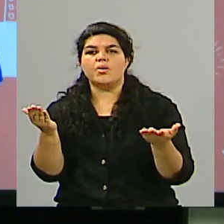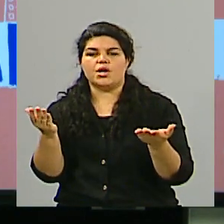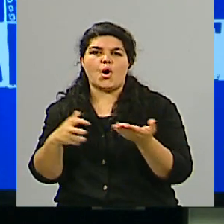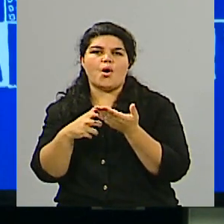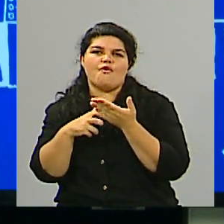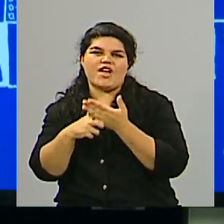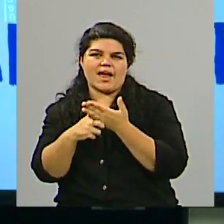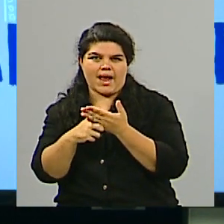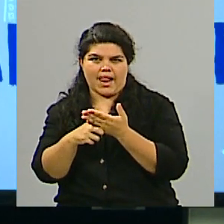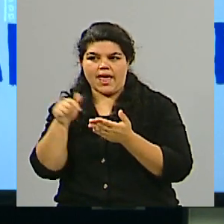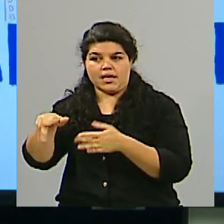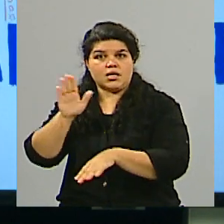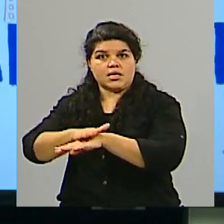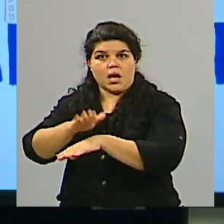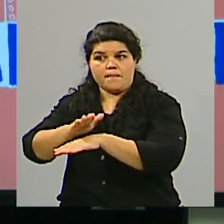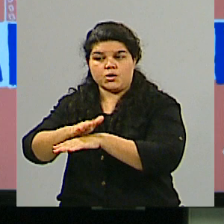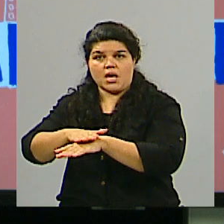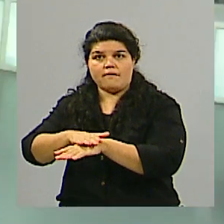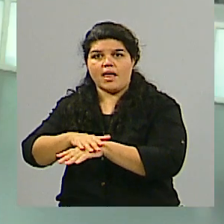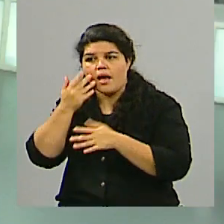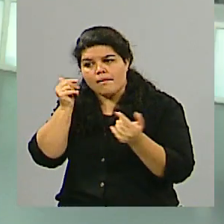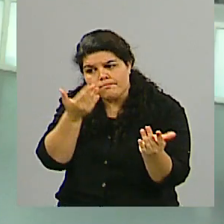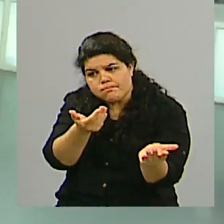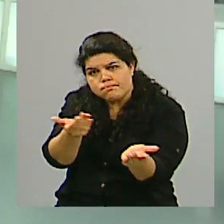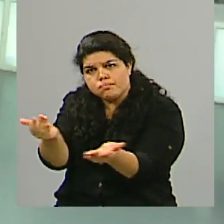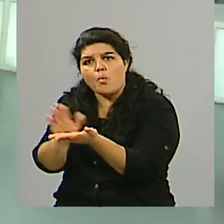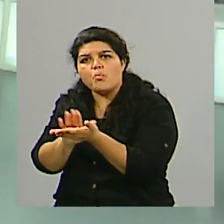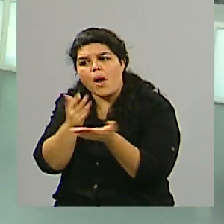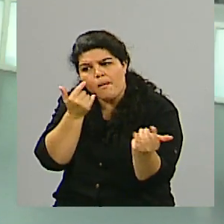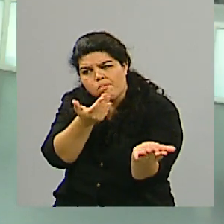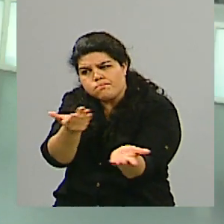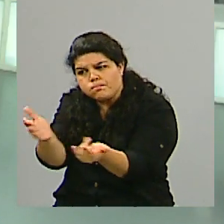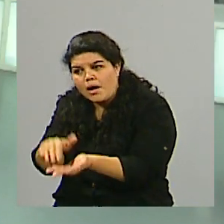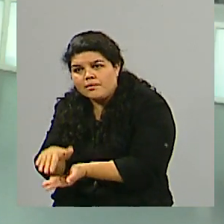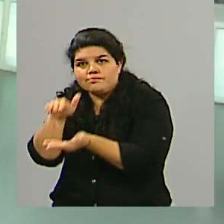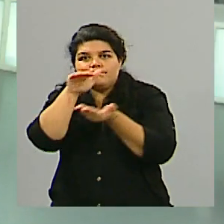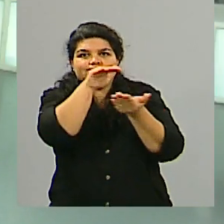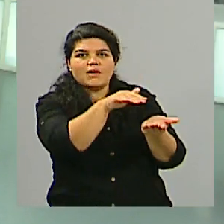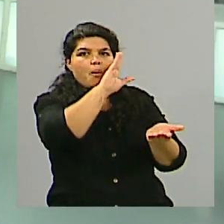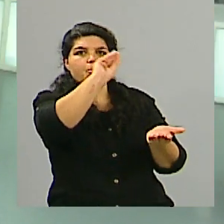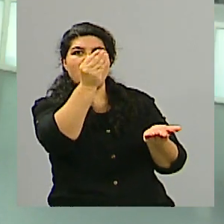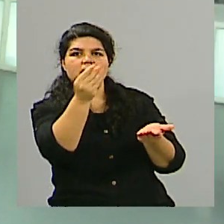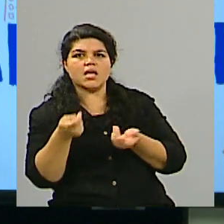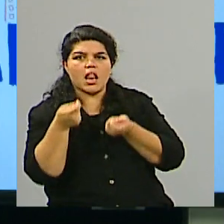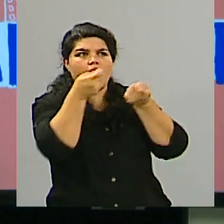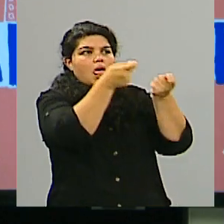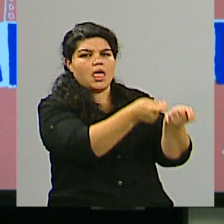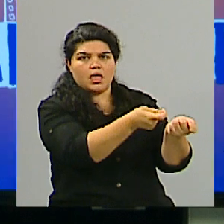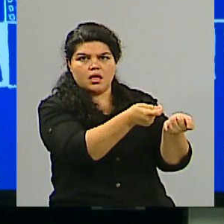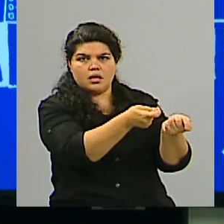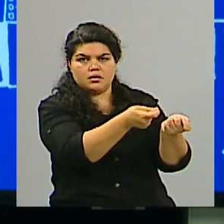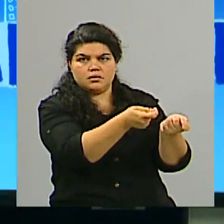agencias especializadas que tiene el Ministerio Público Fiscal Federal en nuestro país. Pero a mí lo que me interesa también